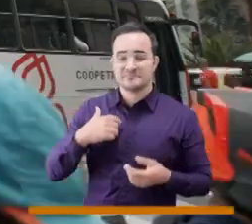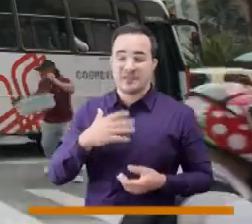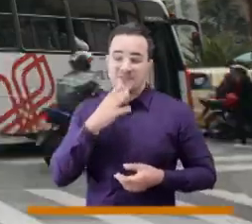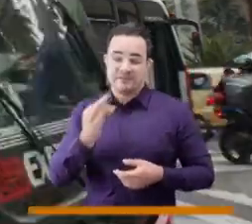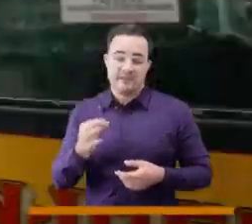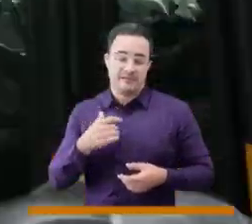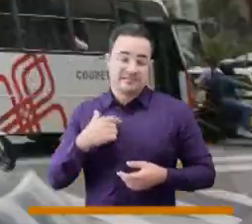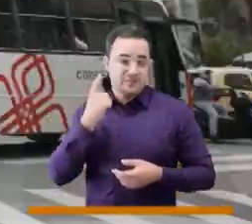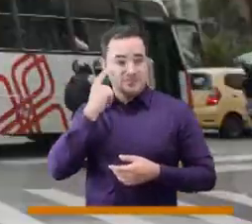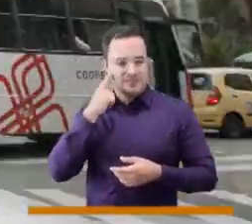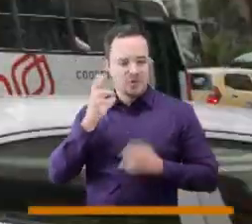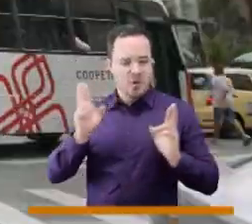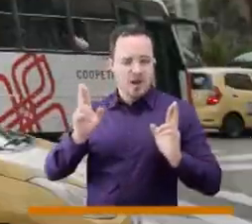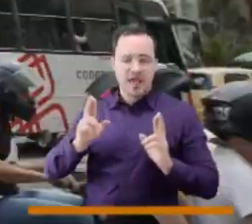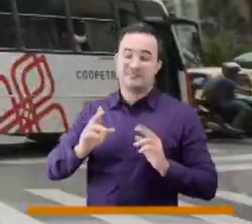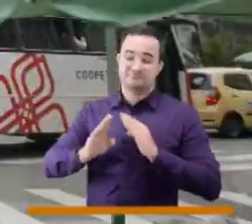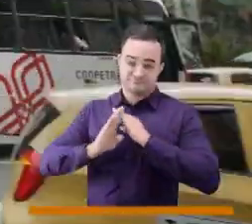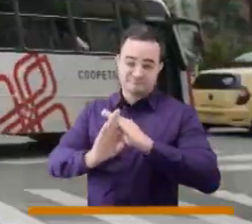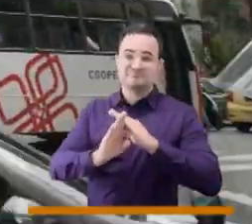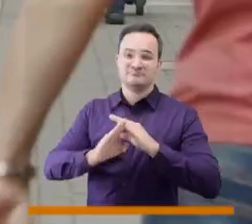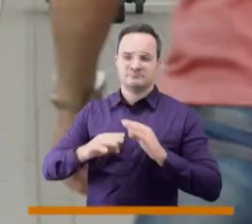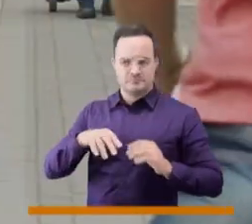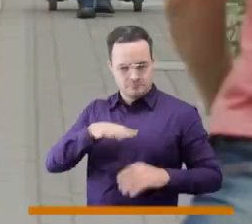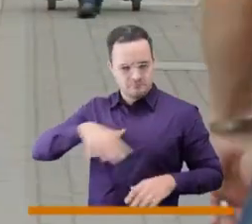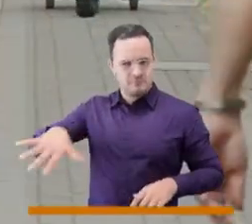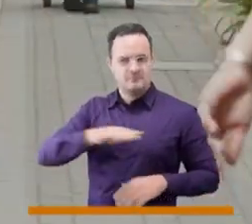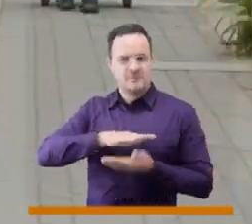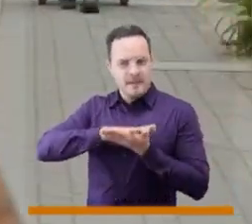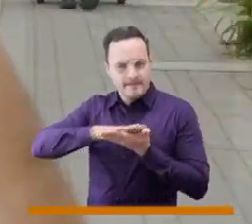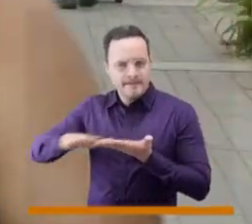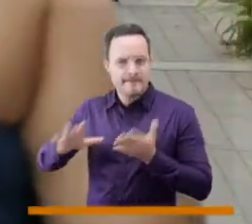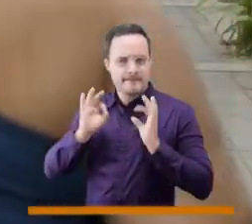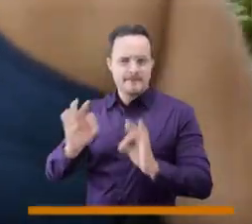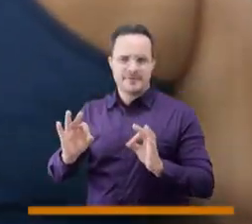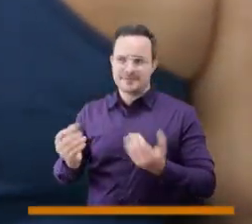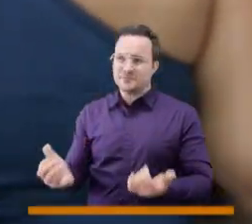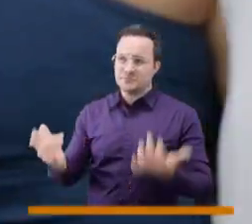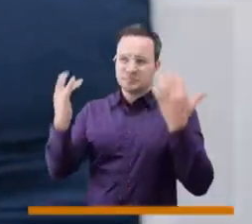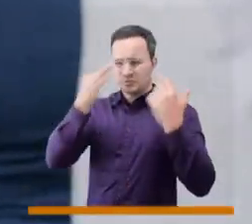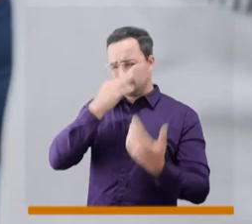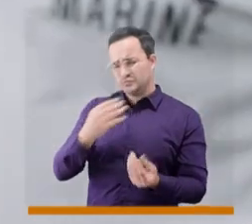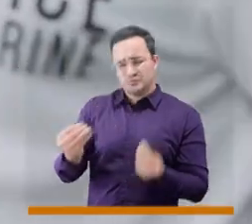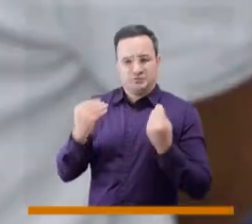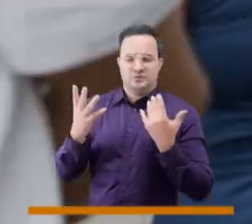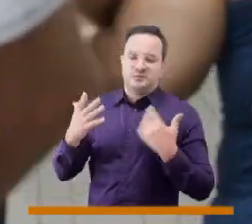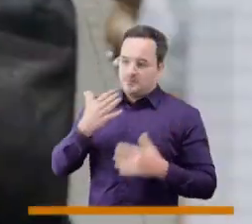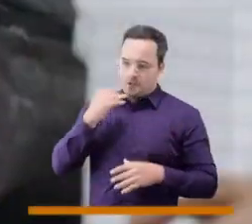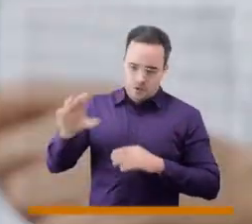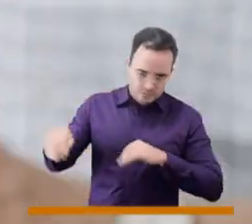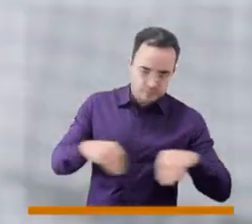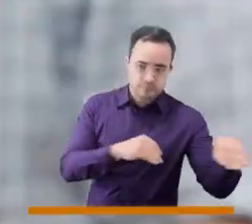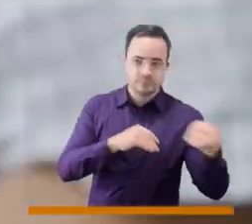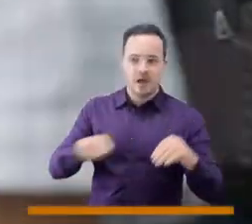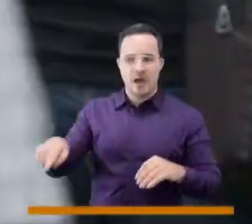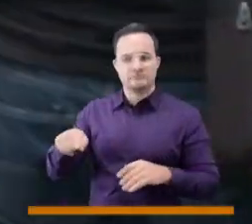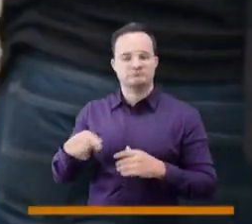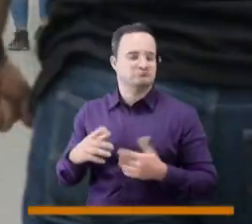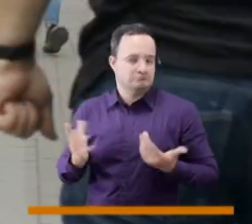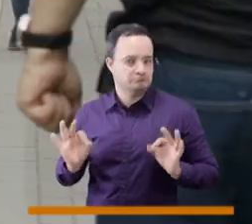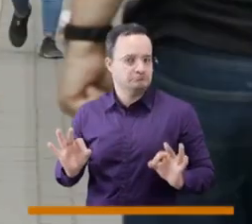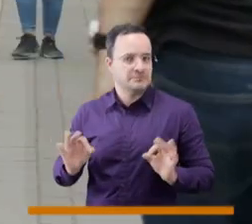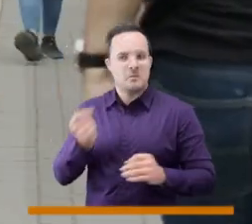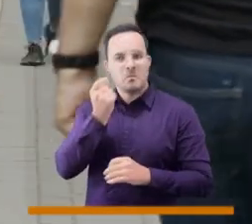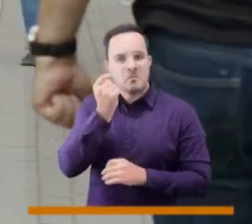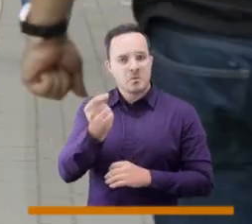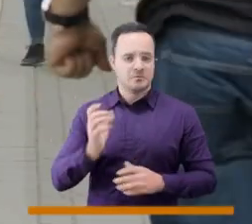para contribuir al medio ambiente en este territorio. Lo de las ciclorrutas, el centro tiene muy